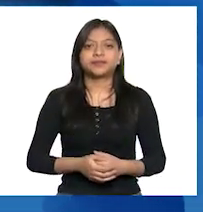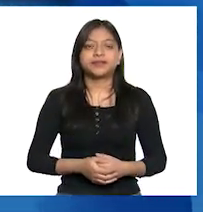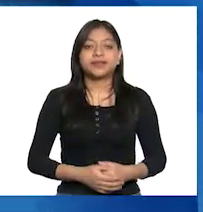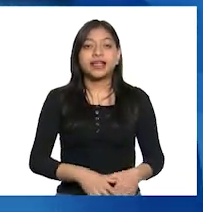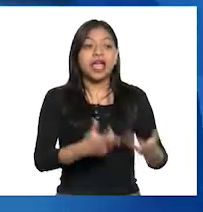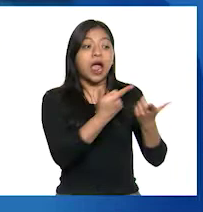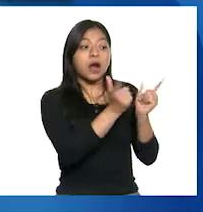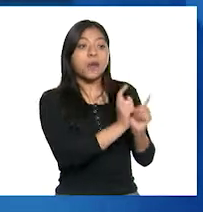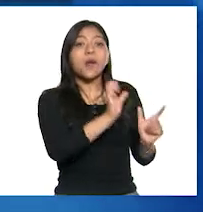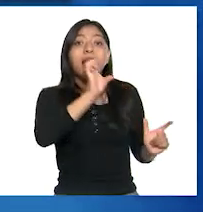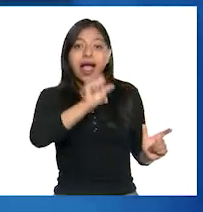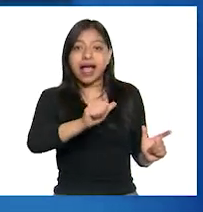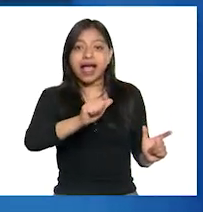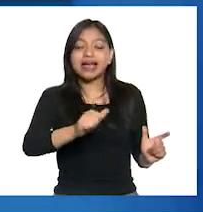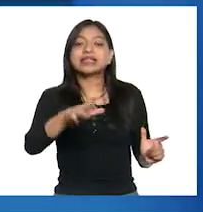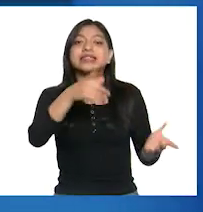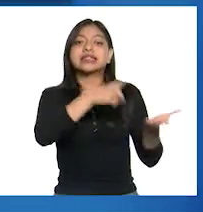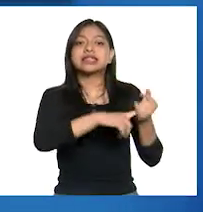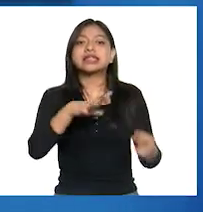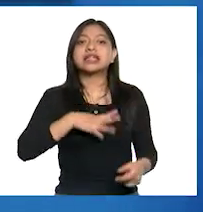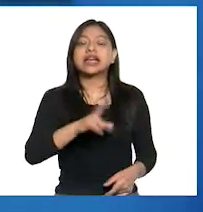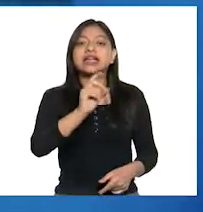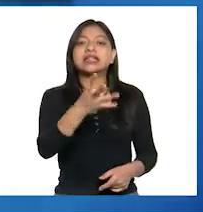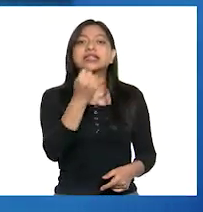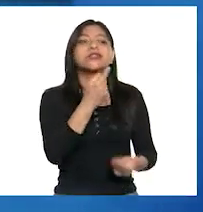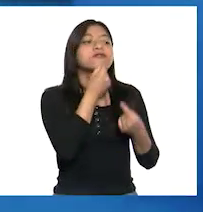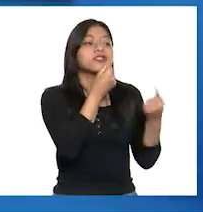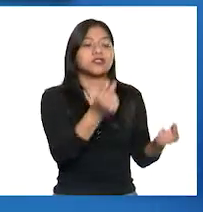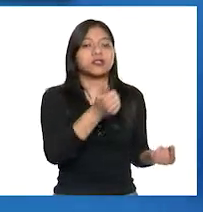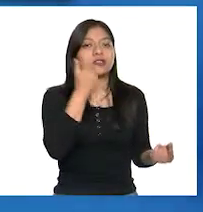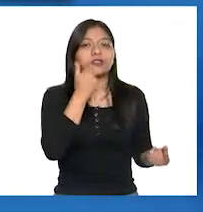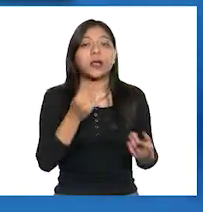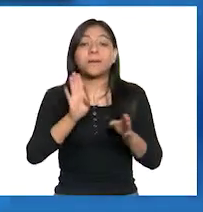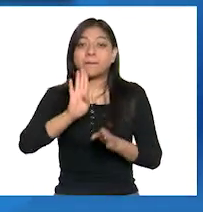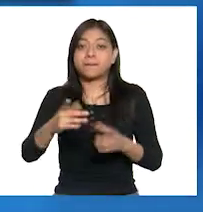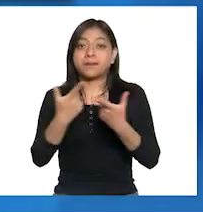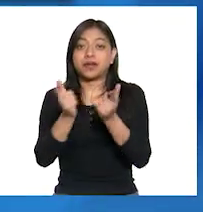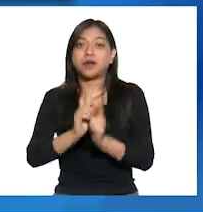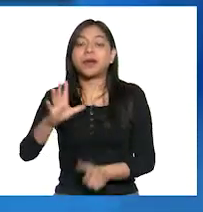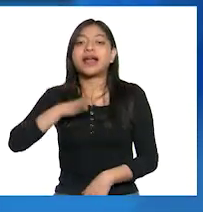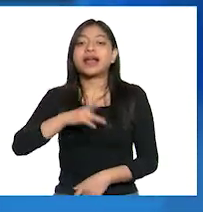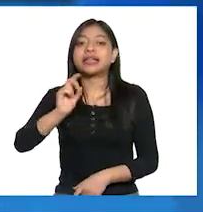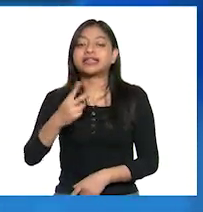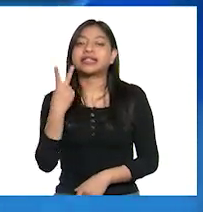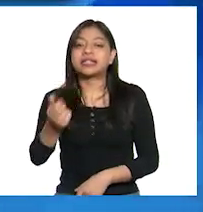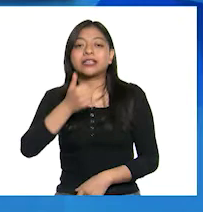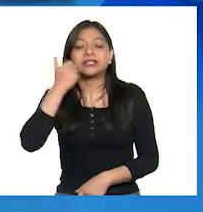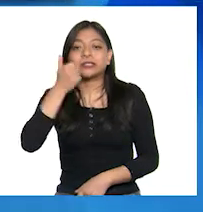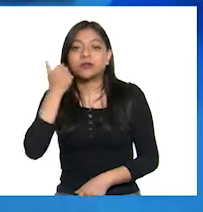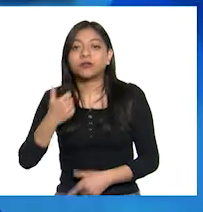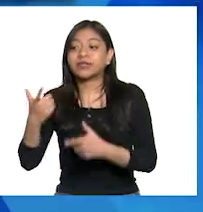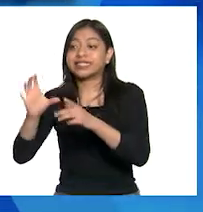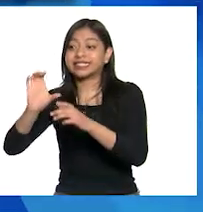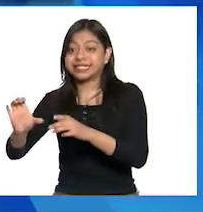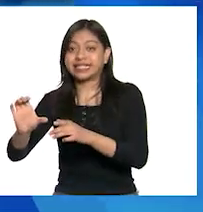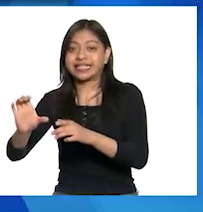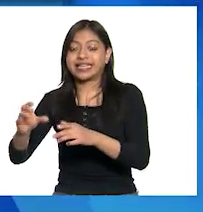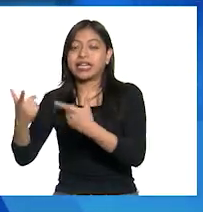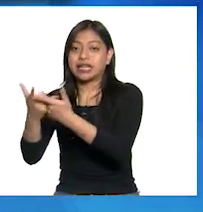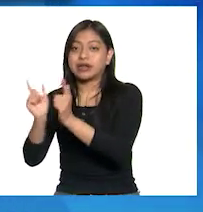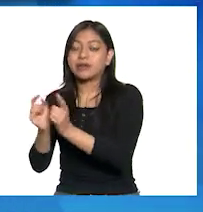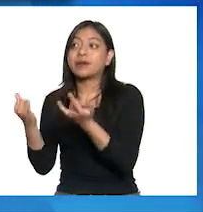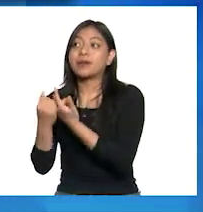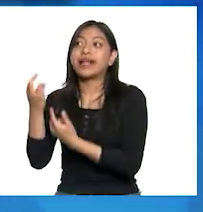grupo A hay 39 alumnos, en el B son 32 alumnos. Con los del C y las tres